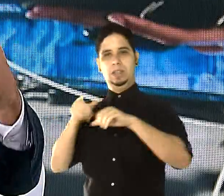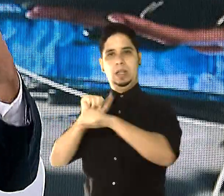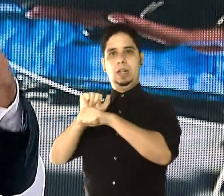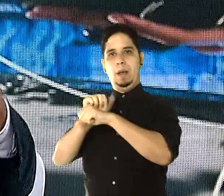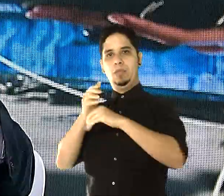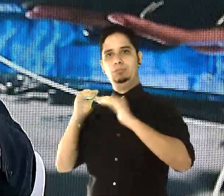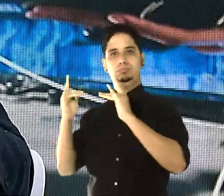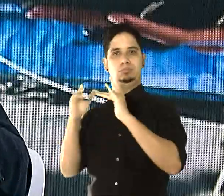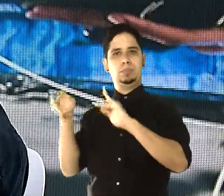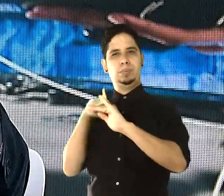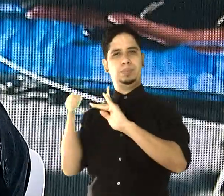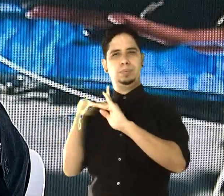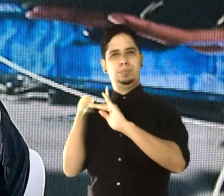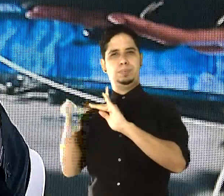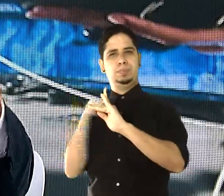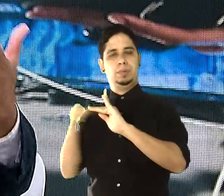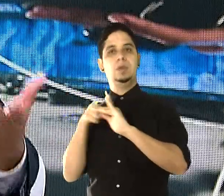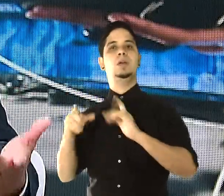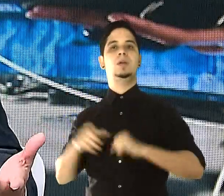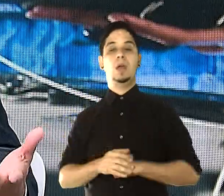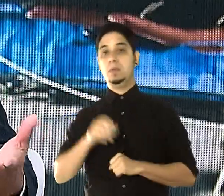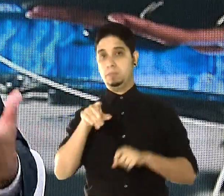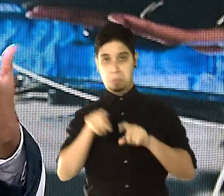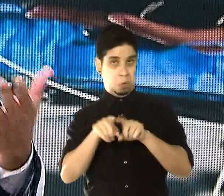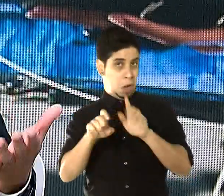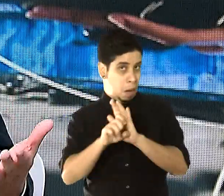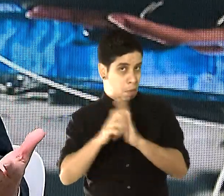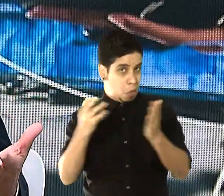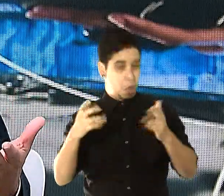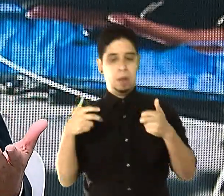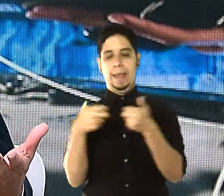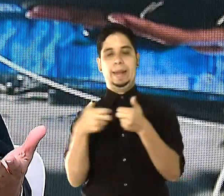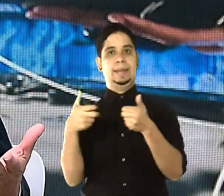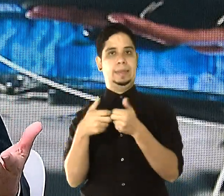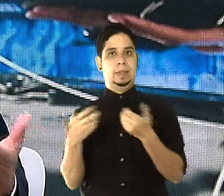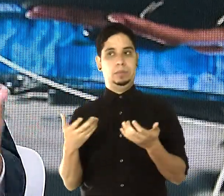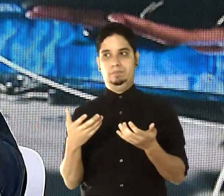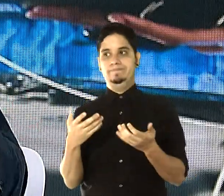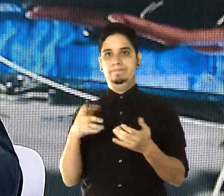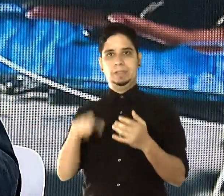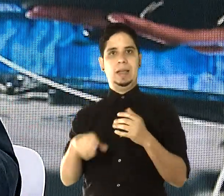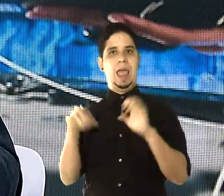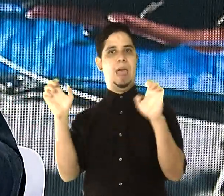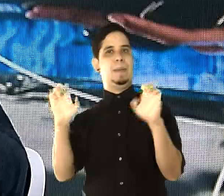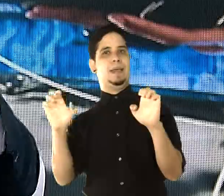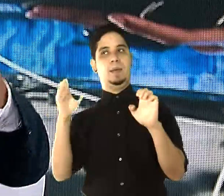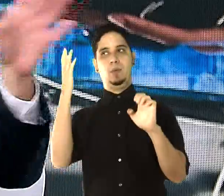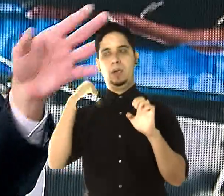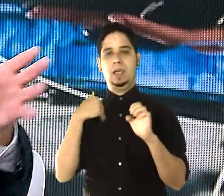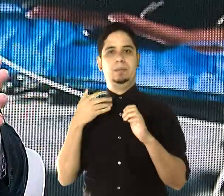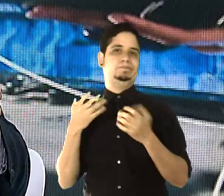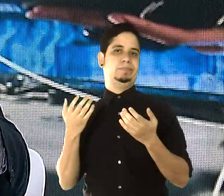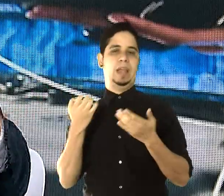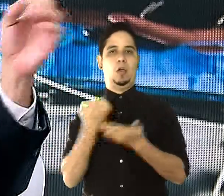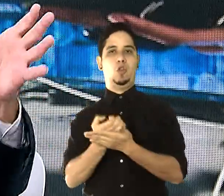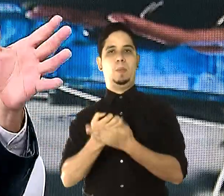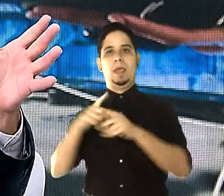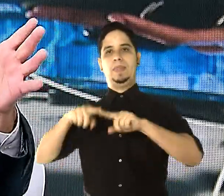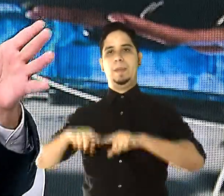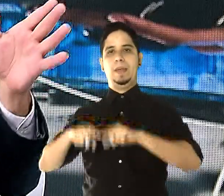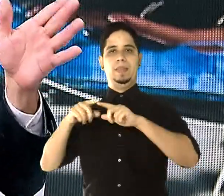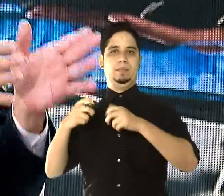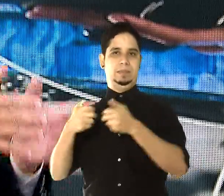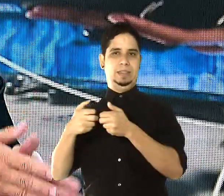eléctrica, que había que tenerla de una manera funcionando, porque aquí hay una economía que hay que correr, por lo tanto, se hizo unas